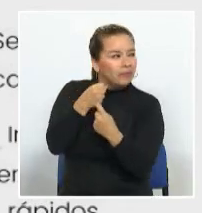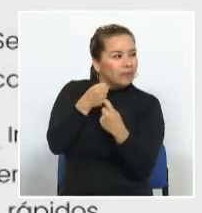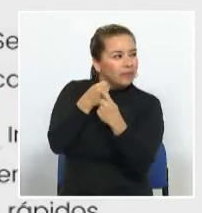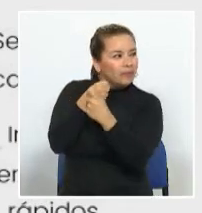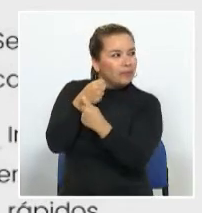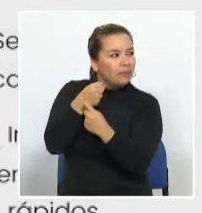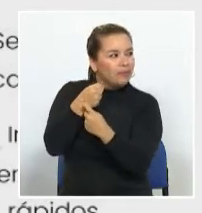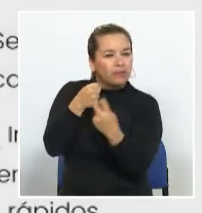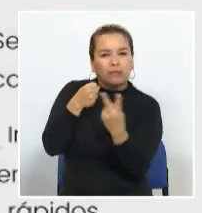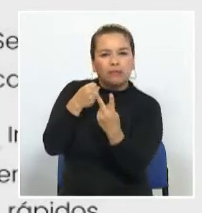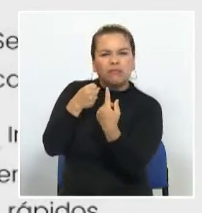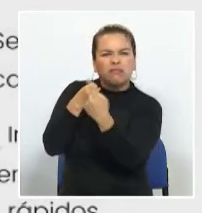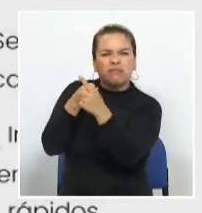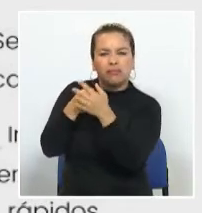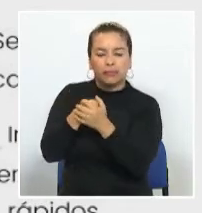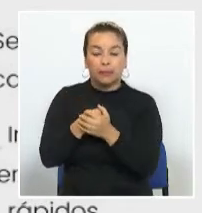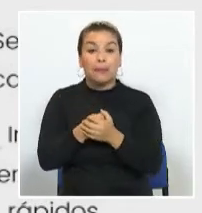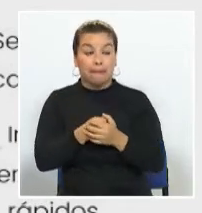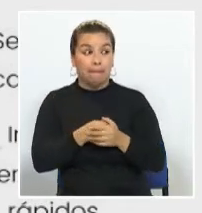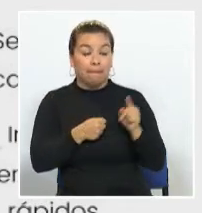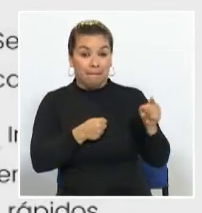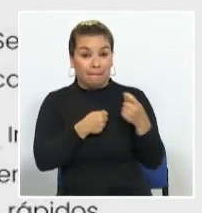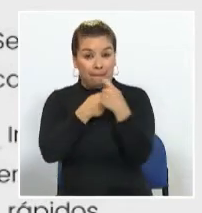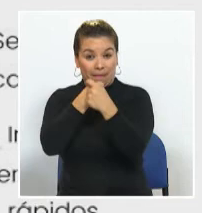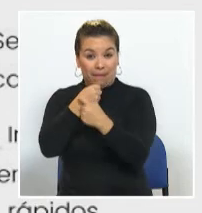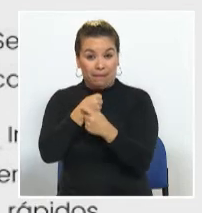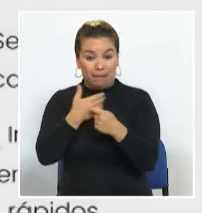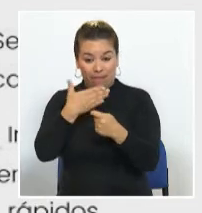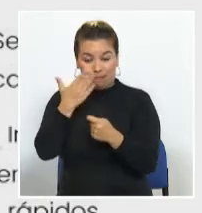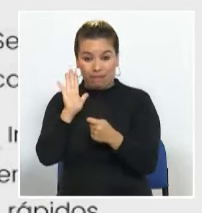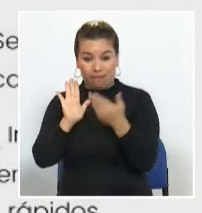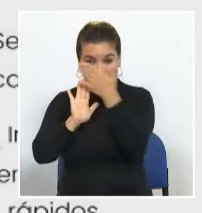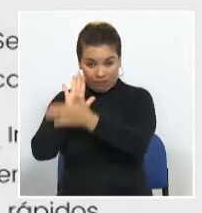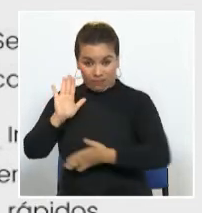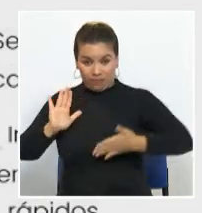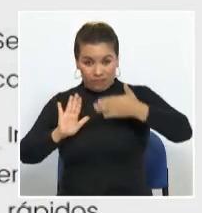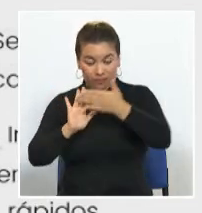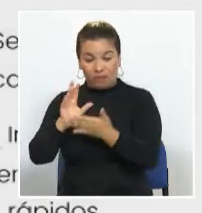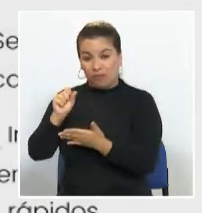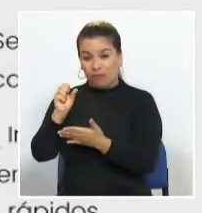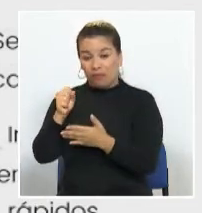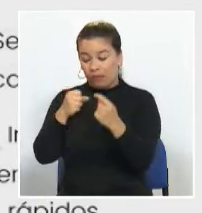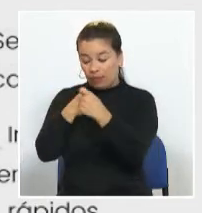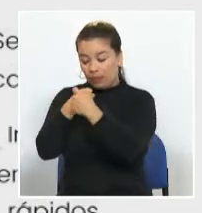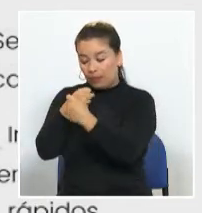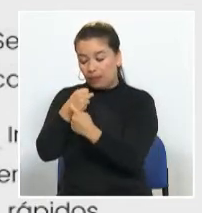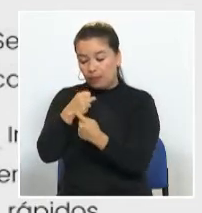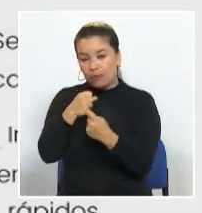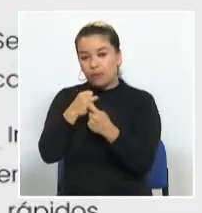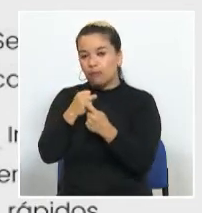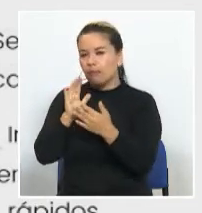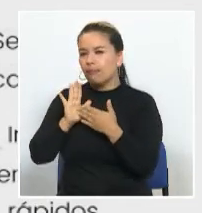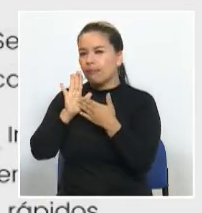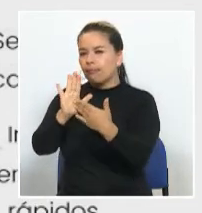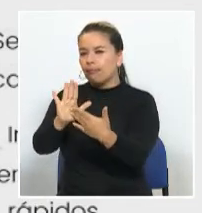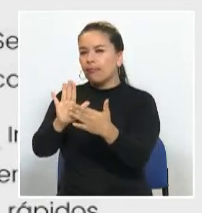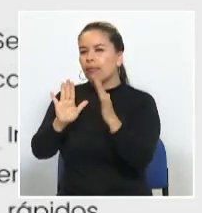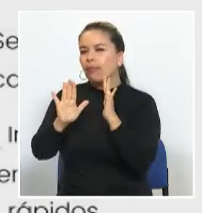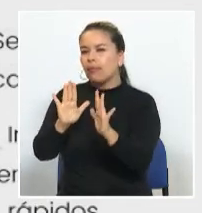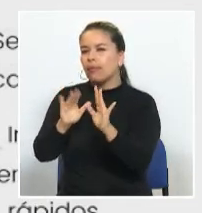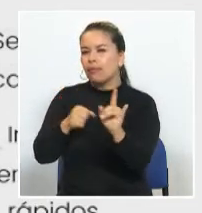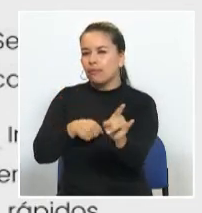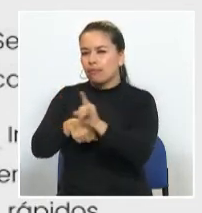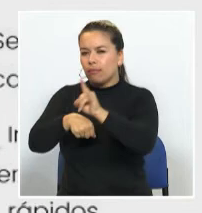Sí. Eso que tenemos aquí es un esquema del corazón específicamente mostrando las vías de conducción